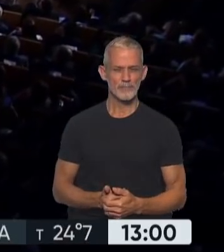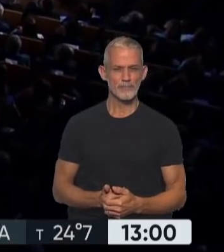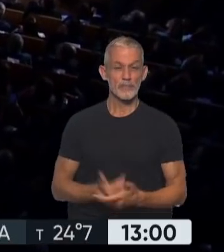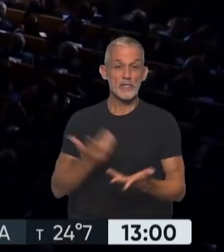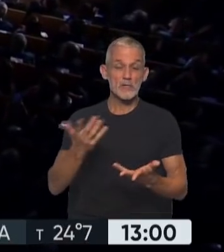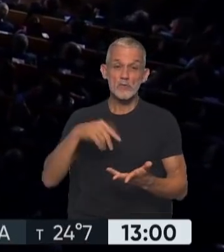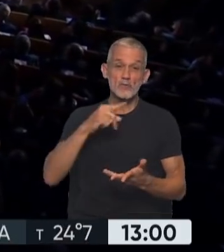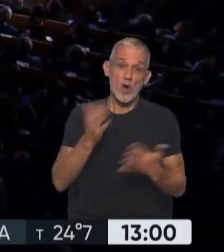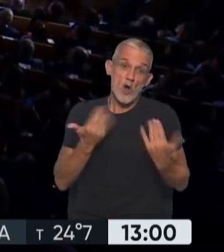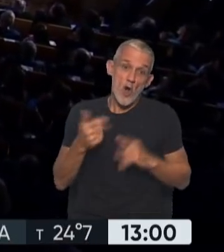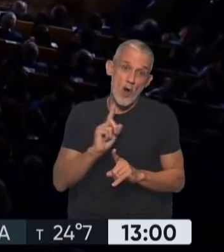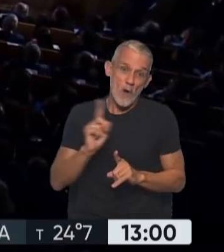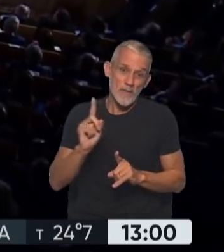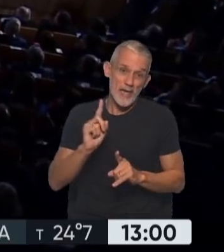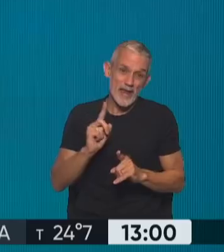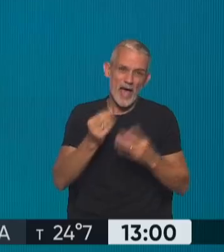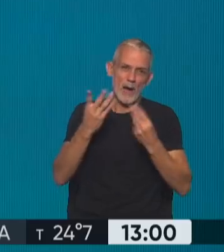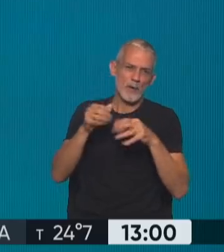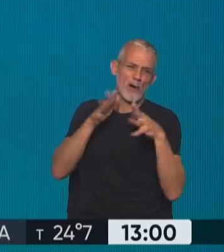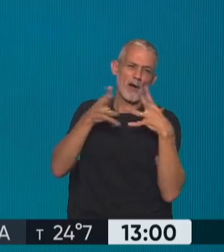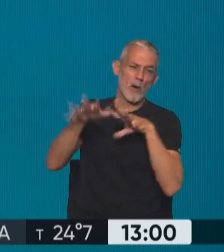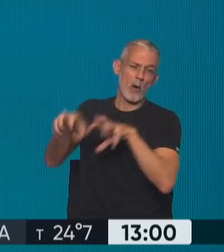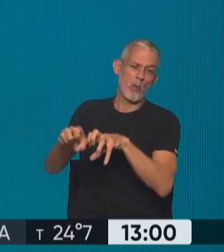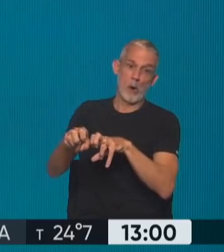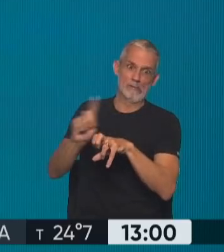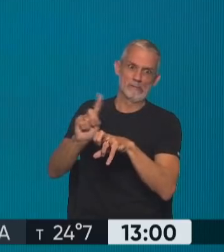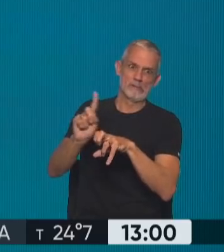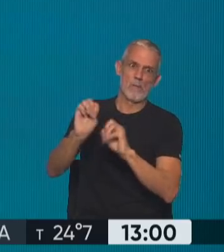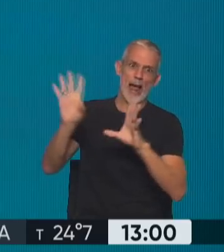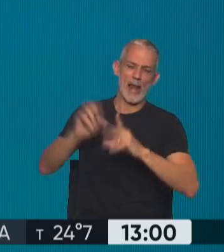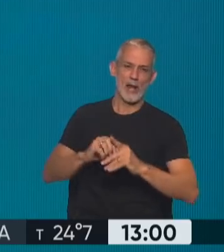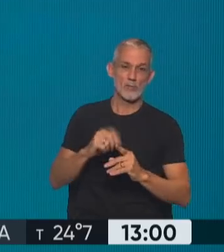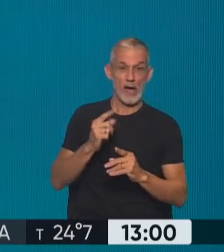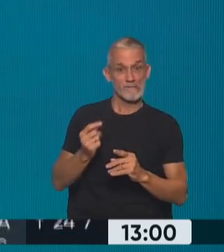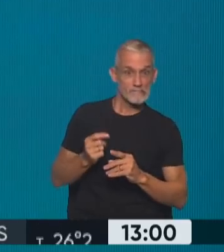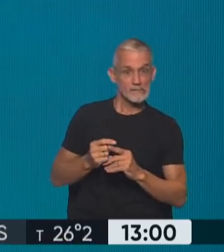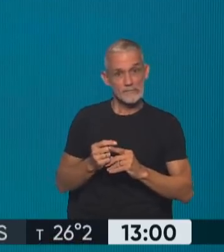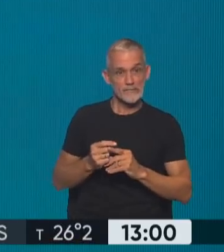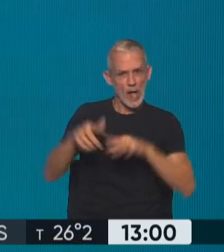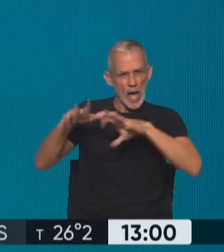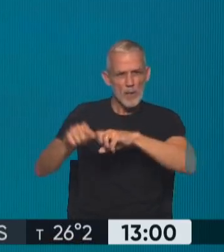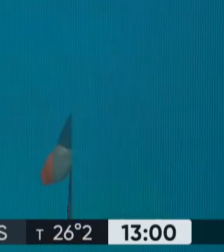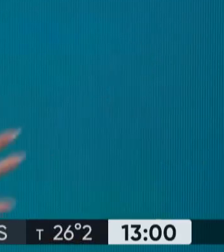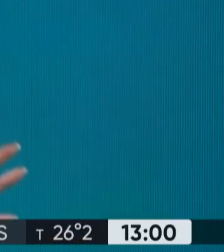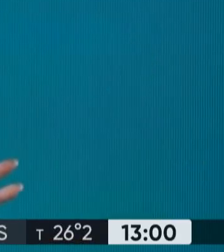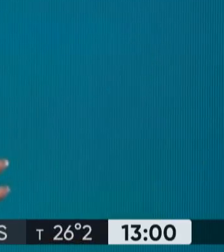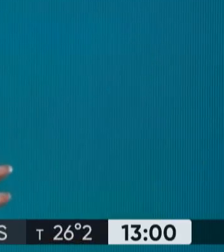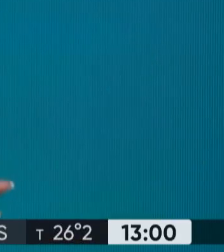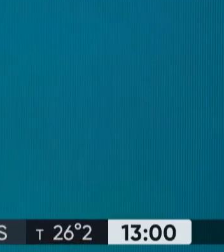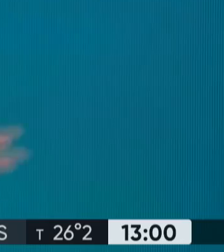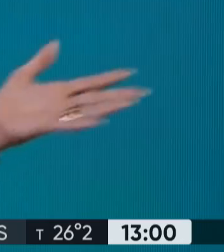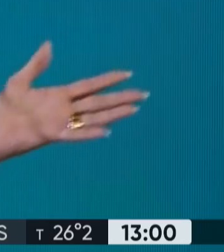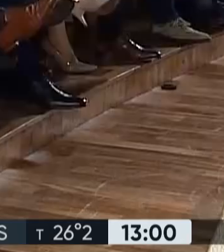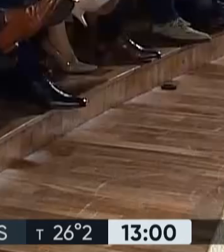cuando no les conviene apoyar una invasión, la rechaza, y cuando les conviene, porque son sus aliados, está todo